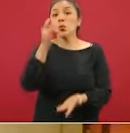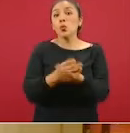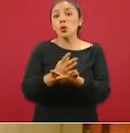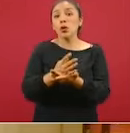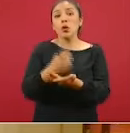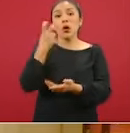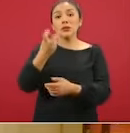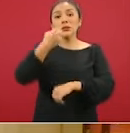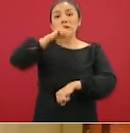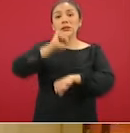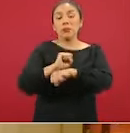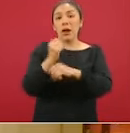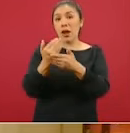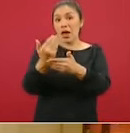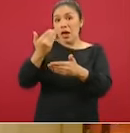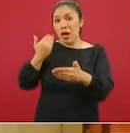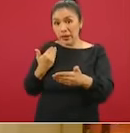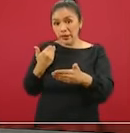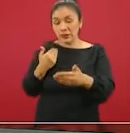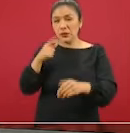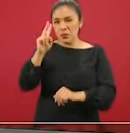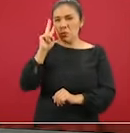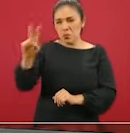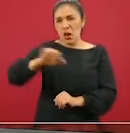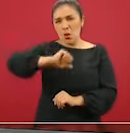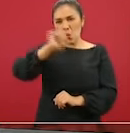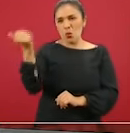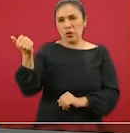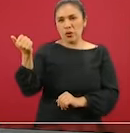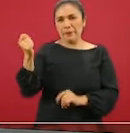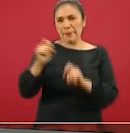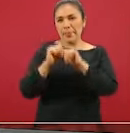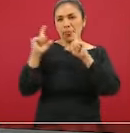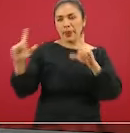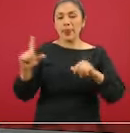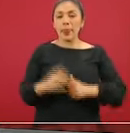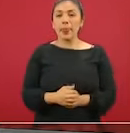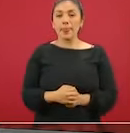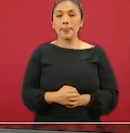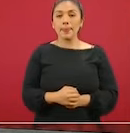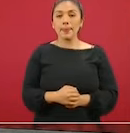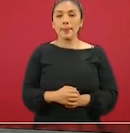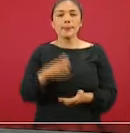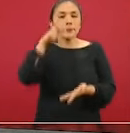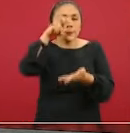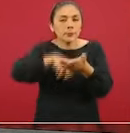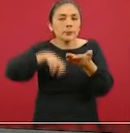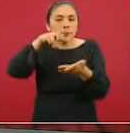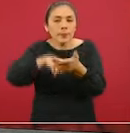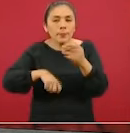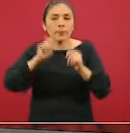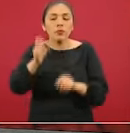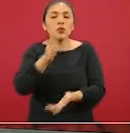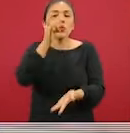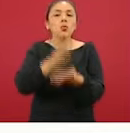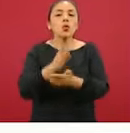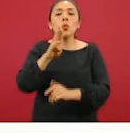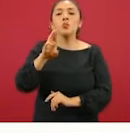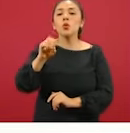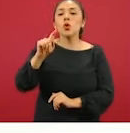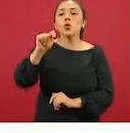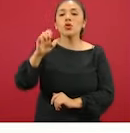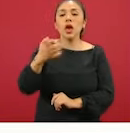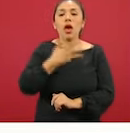la semana previa. Y si vemos la siguiente diapositiva, ajustamos ahora sí solo a los brotes